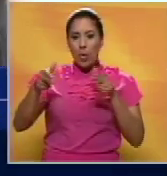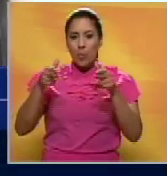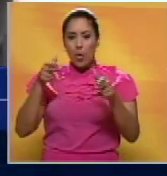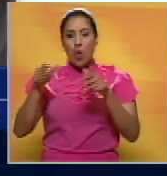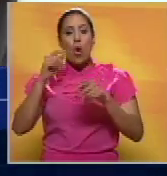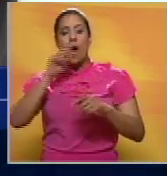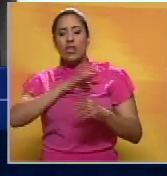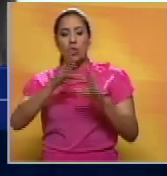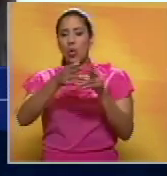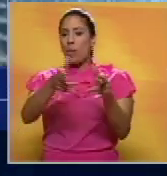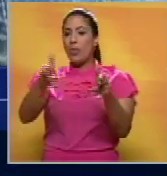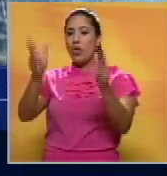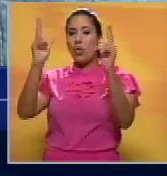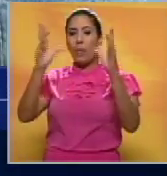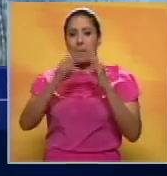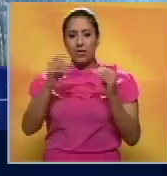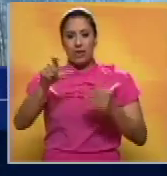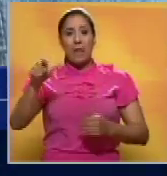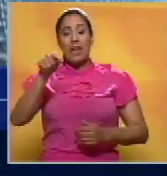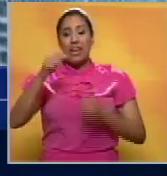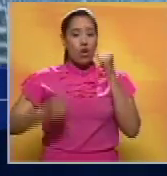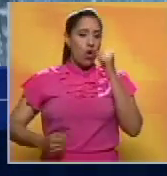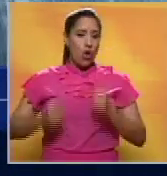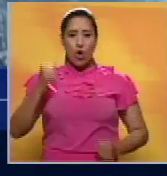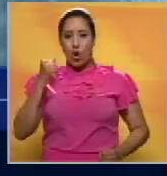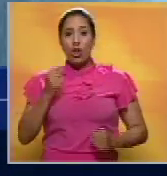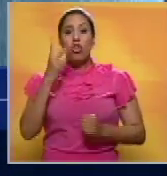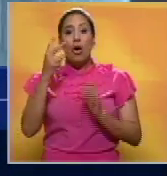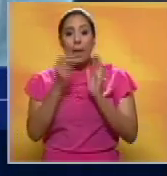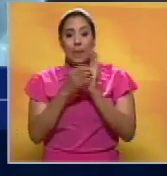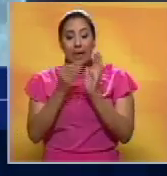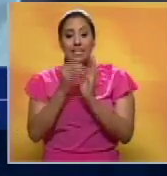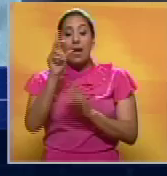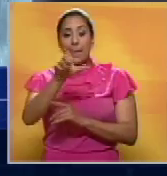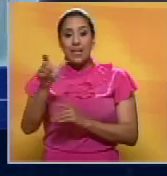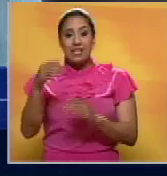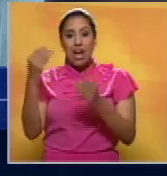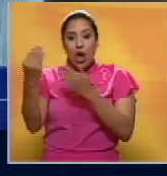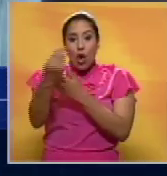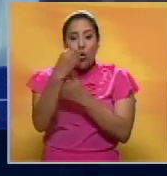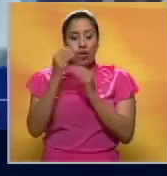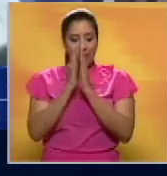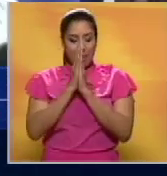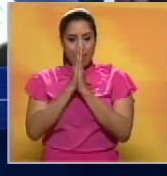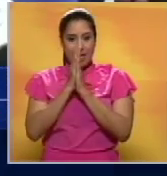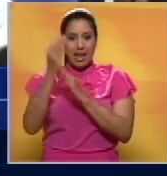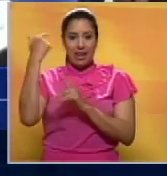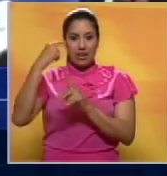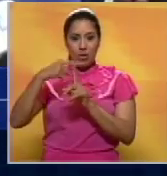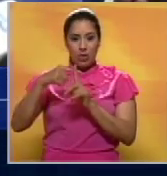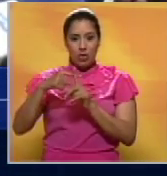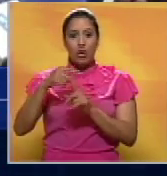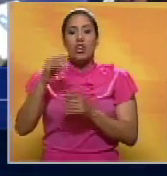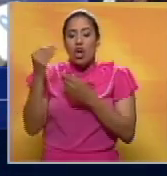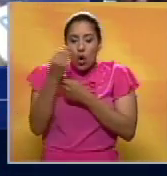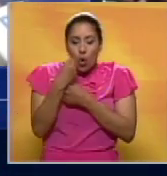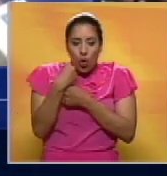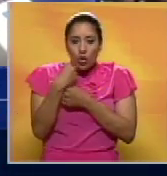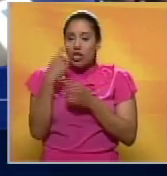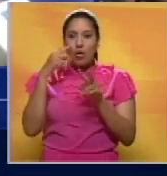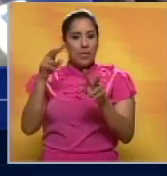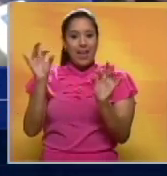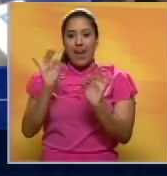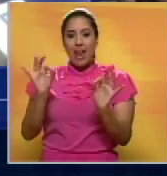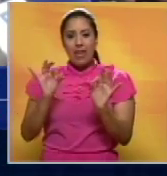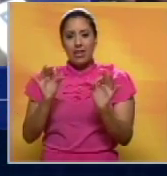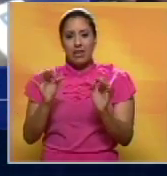venían disparándole a todo el mundo. Entonces ellos salieron corriendo, incluso 2 vecinos se escondieron detrás de la Virgen que está ahí en toda la cruz. Se escondieron y ellos no lo